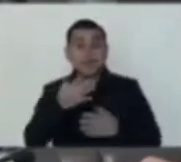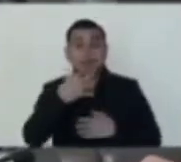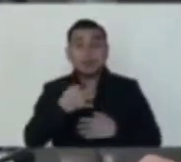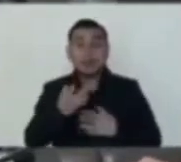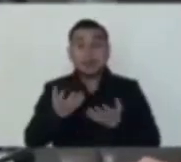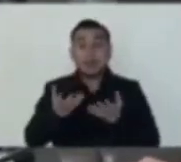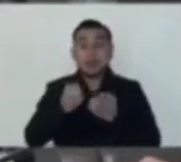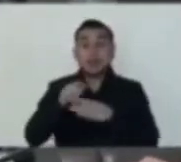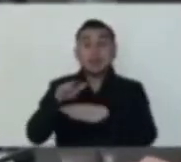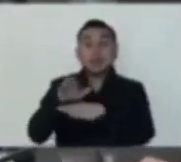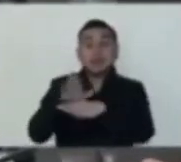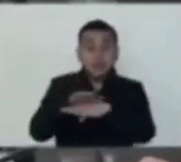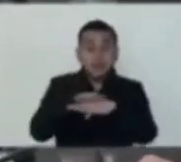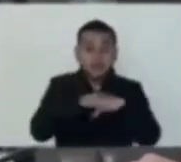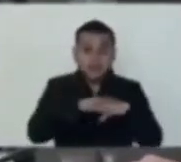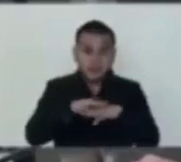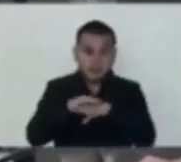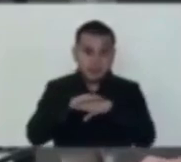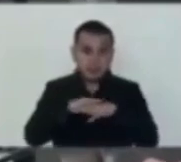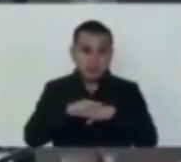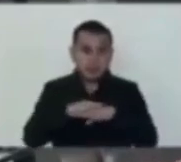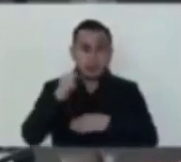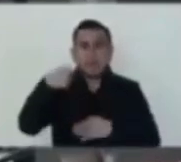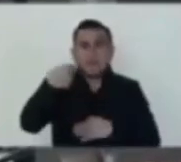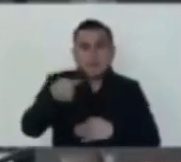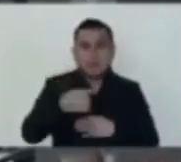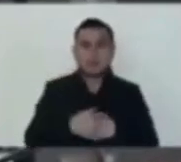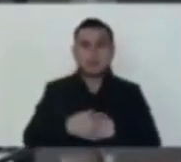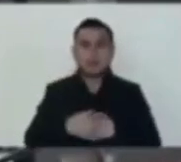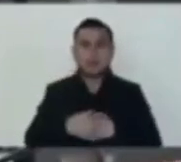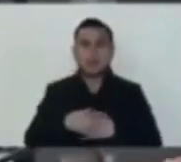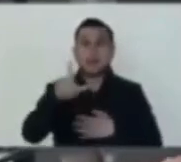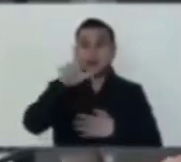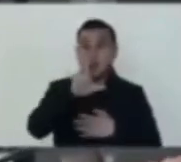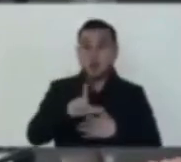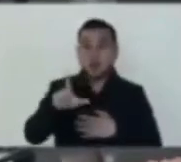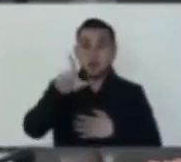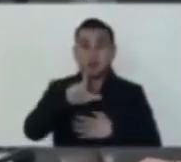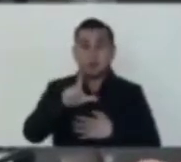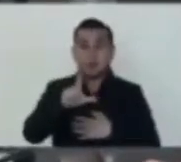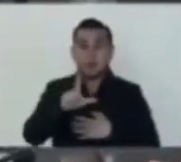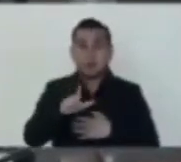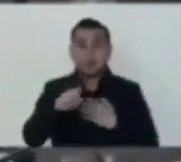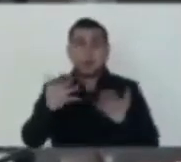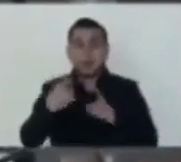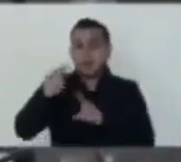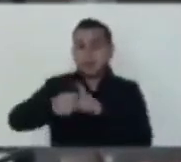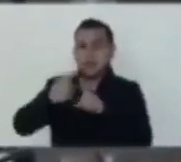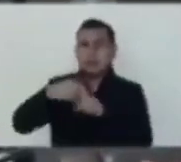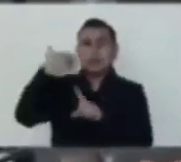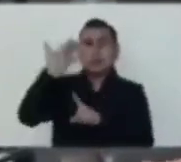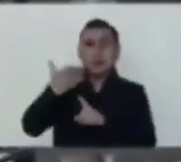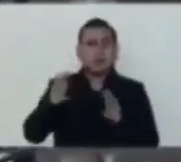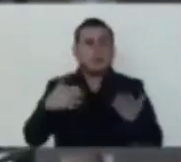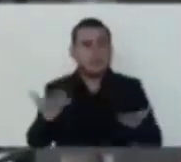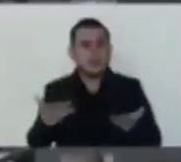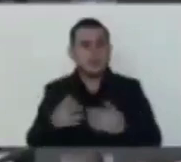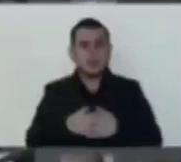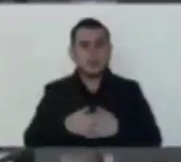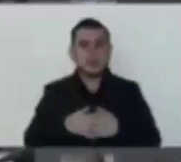yo quisiera hacer el llamado a que mañana, lunes, y por qué no el sábado es mejor día,